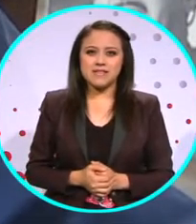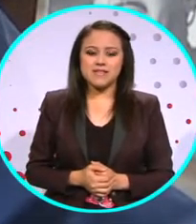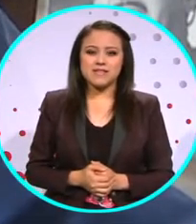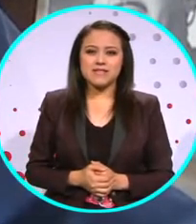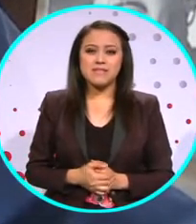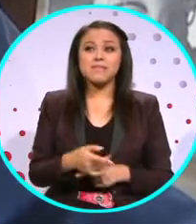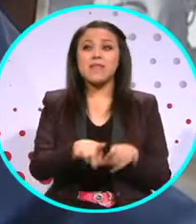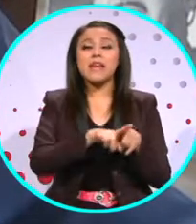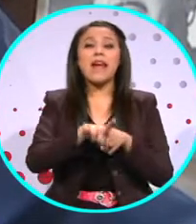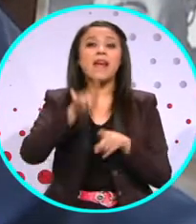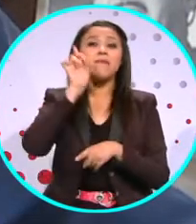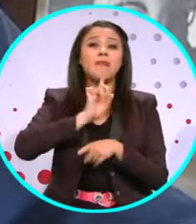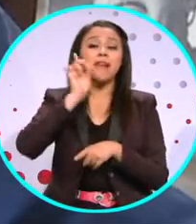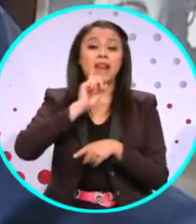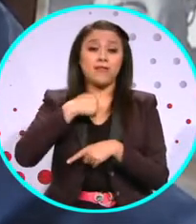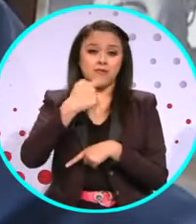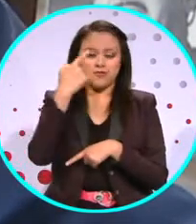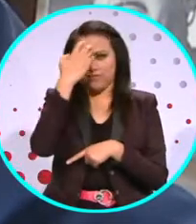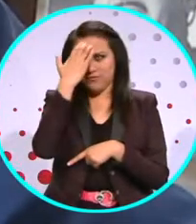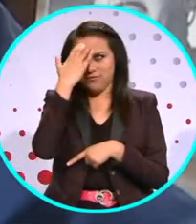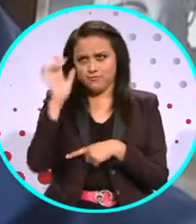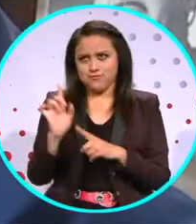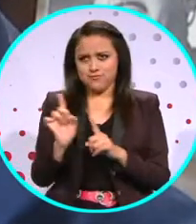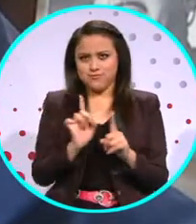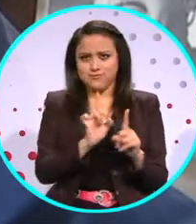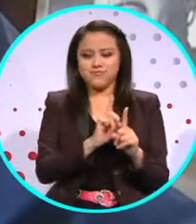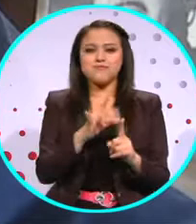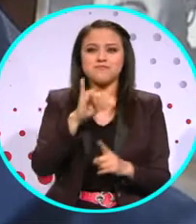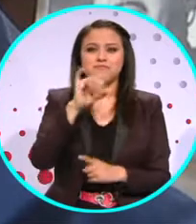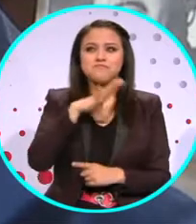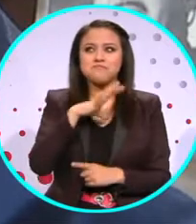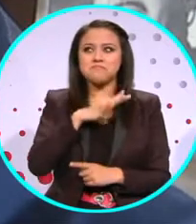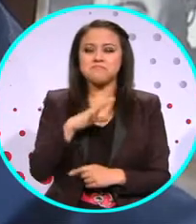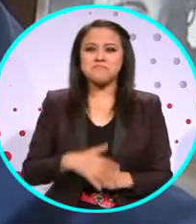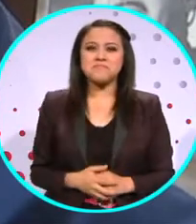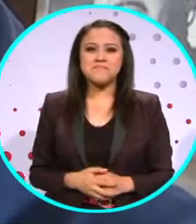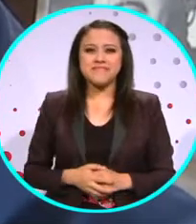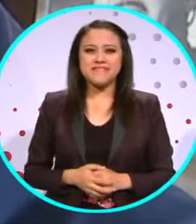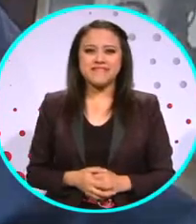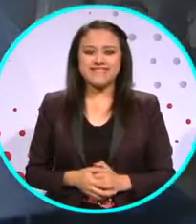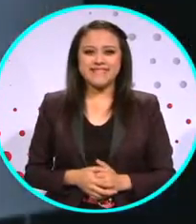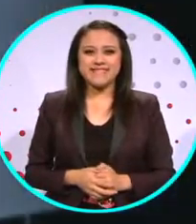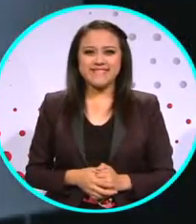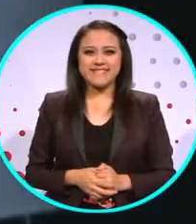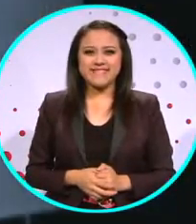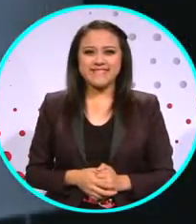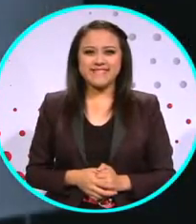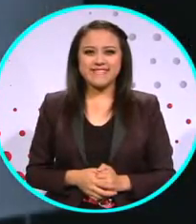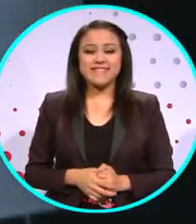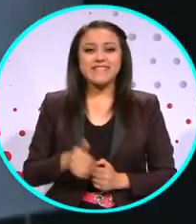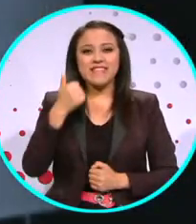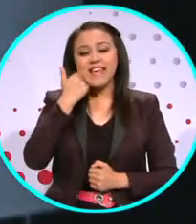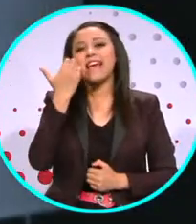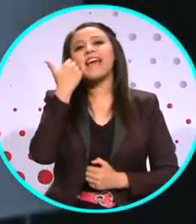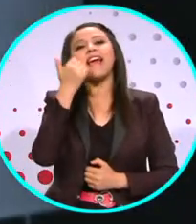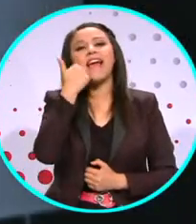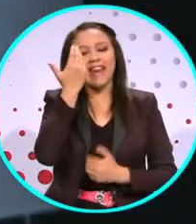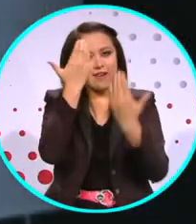hermanita, a mi hermana, mayor de todas. Le llevaba serenata aquí al dar vuelta a la casa. Quería ser mi cuñado, pero